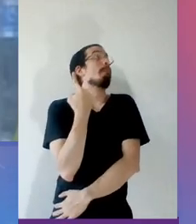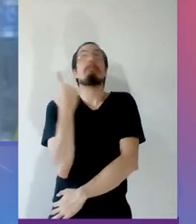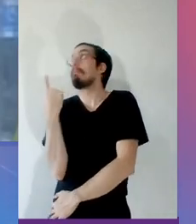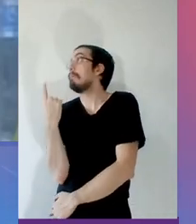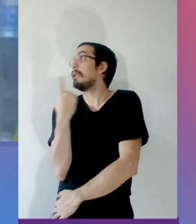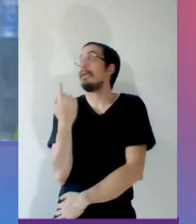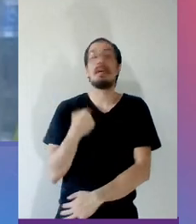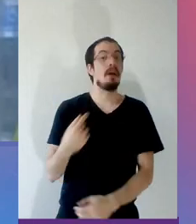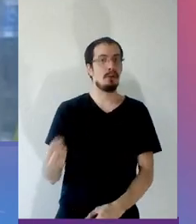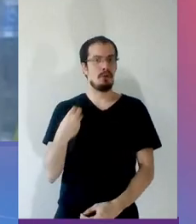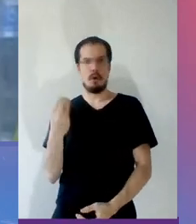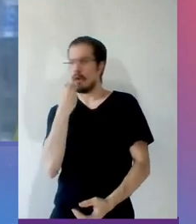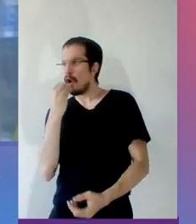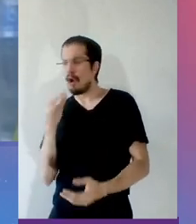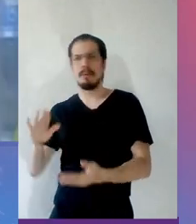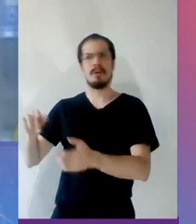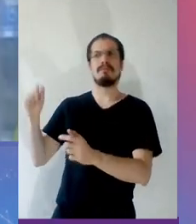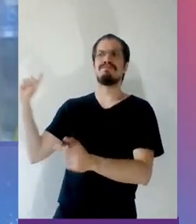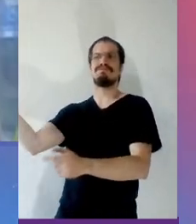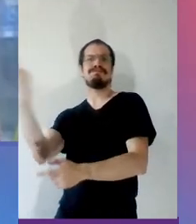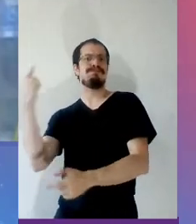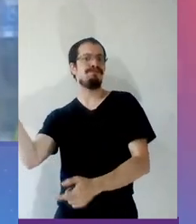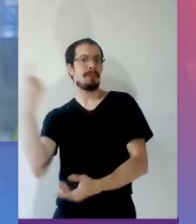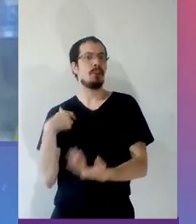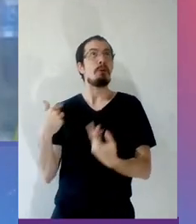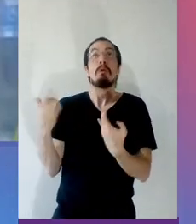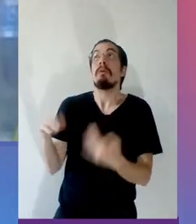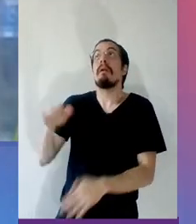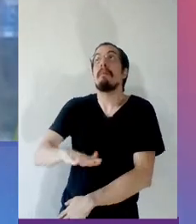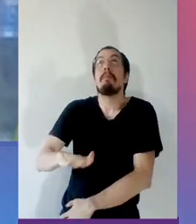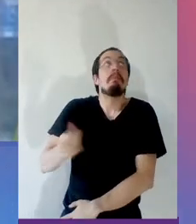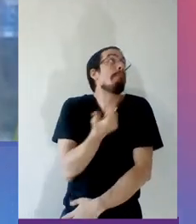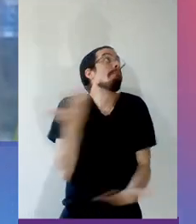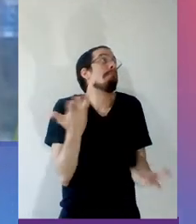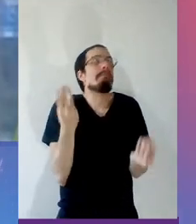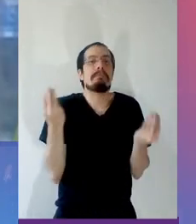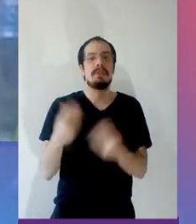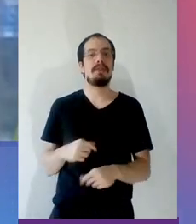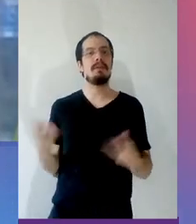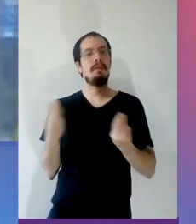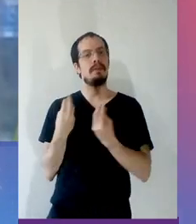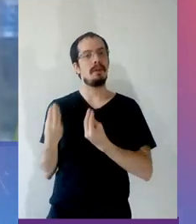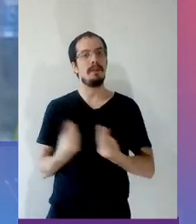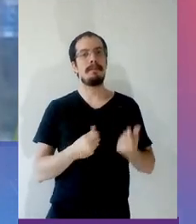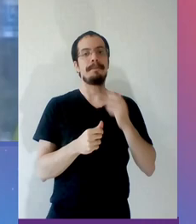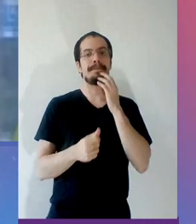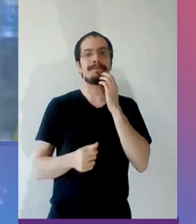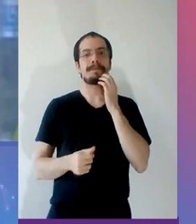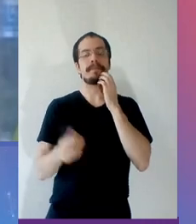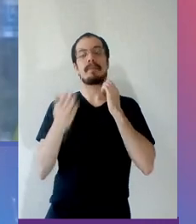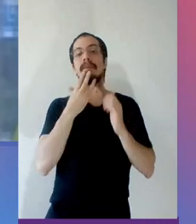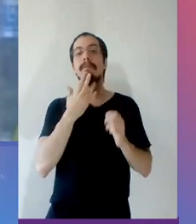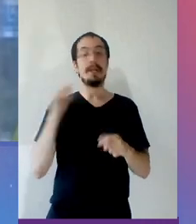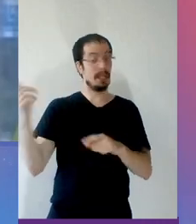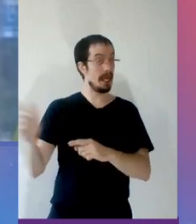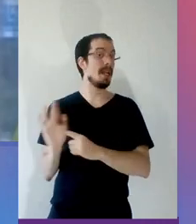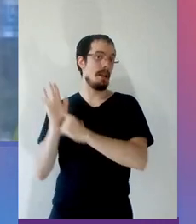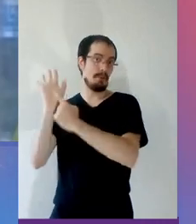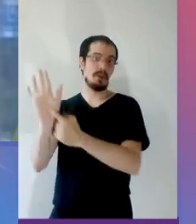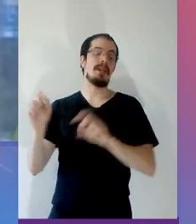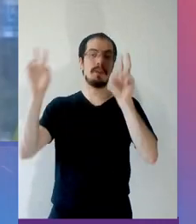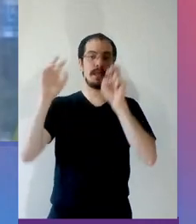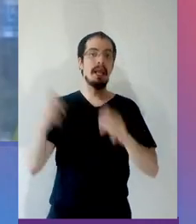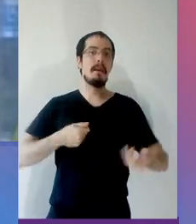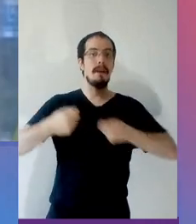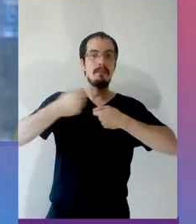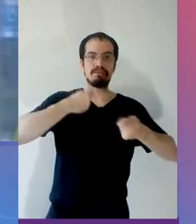esta comida? ¿La caliento? Etcétera, etcétera. Y bueno, y como sabemos también y que se ha demostrado en algunas encuestas o